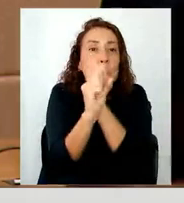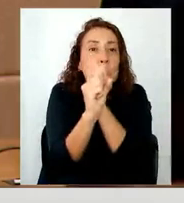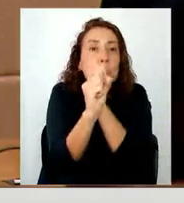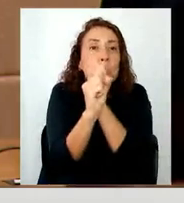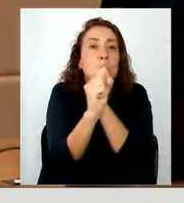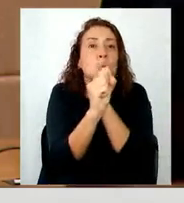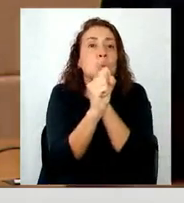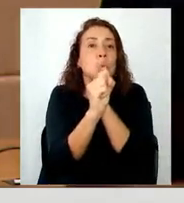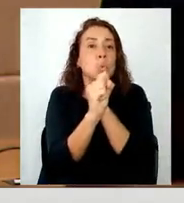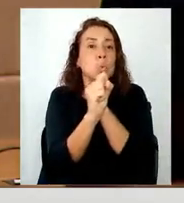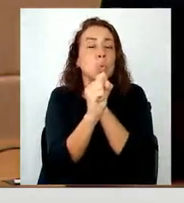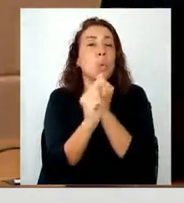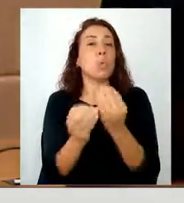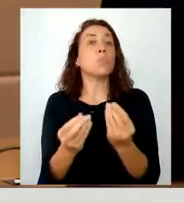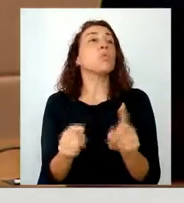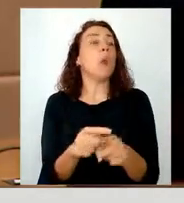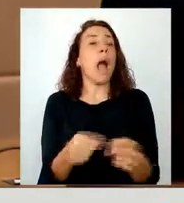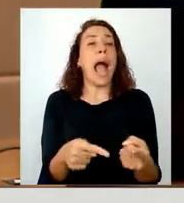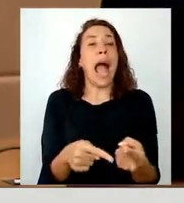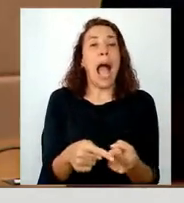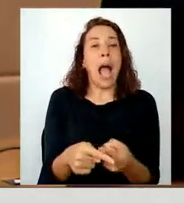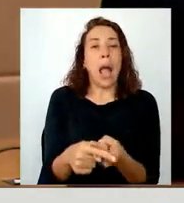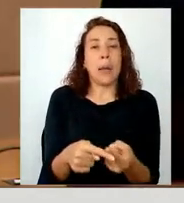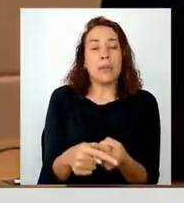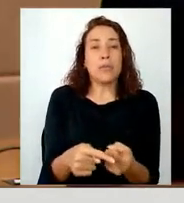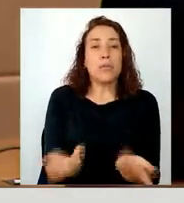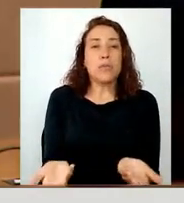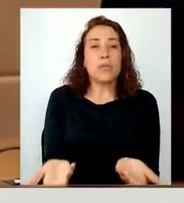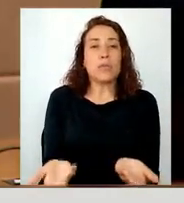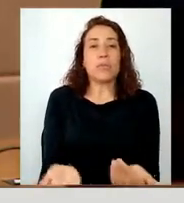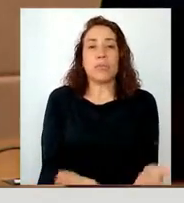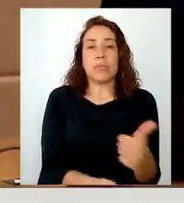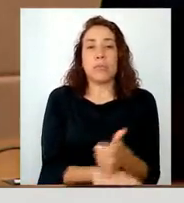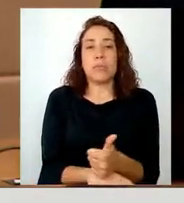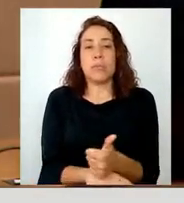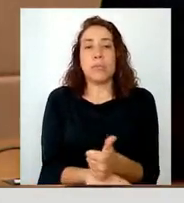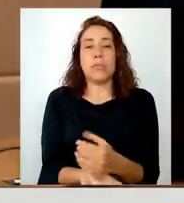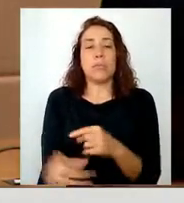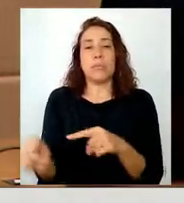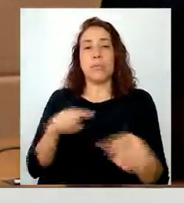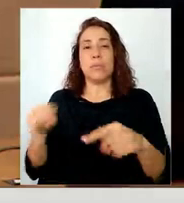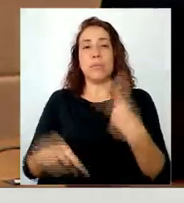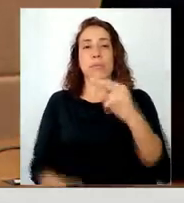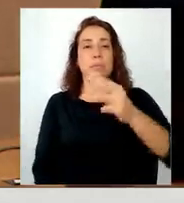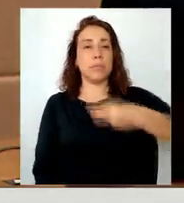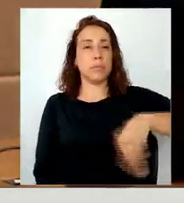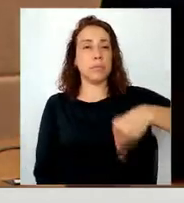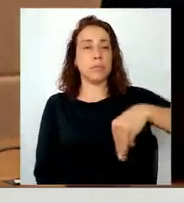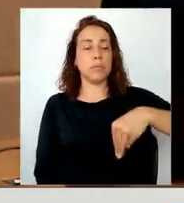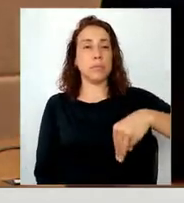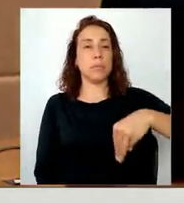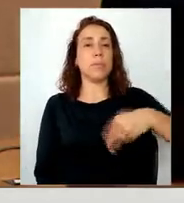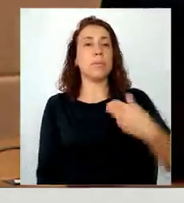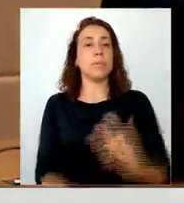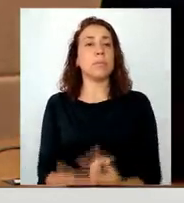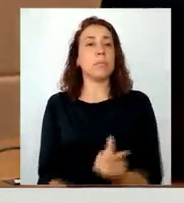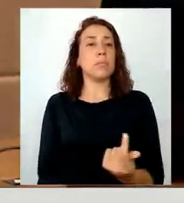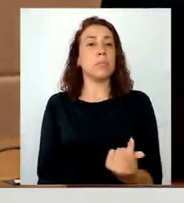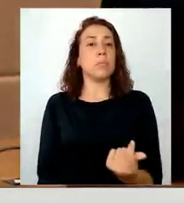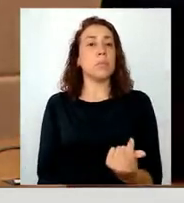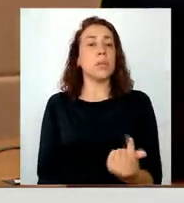abusa de ellas por parte de de alcaldes de administraciones municipales y se usa esa plata sin mayor control